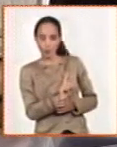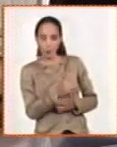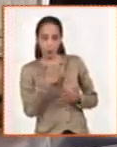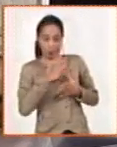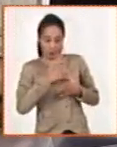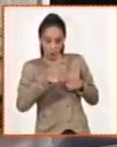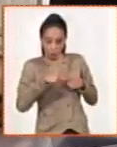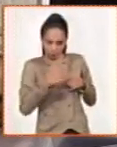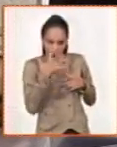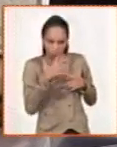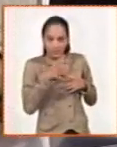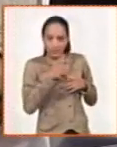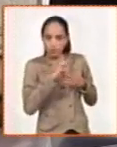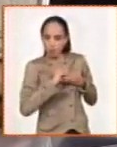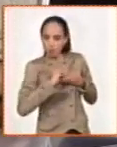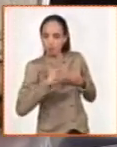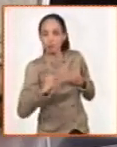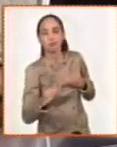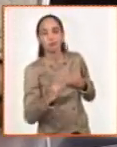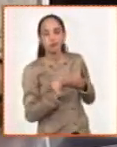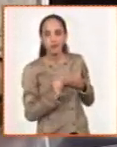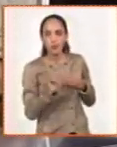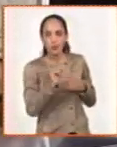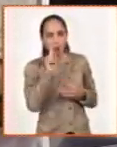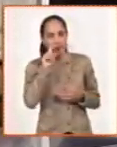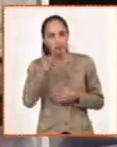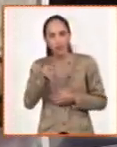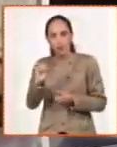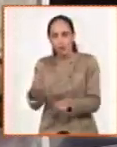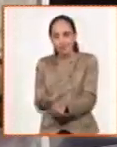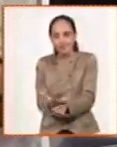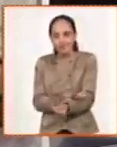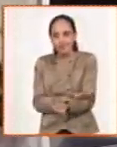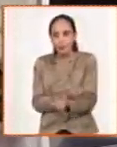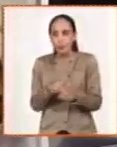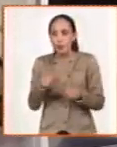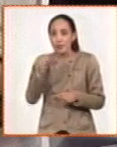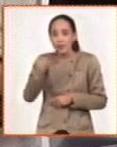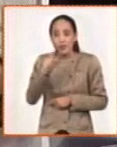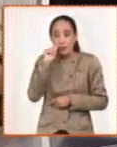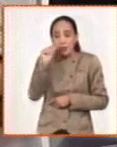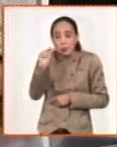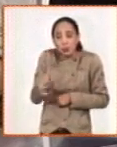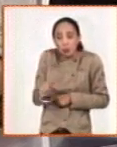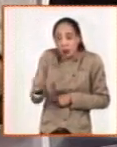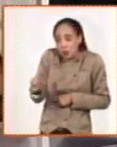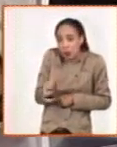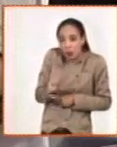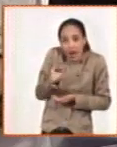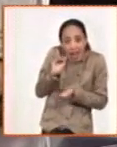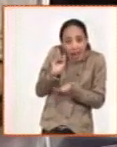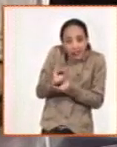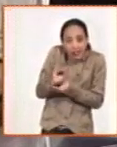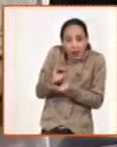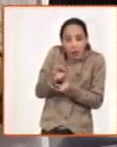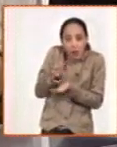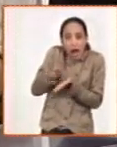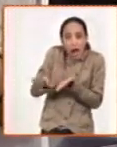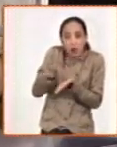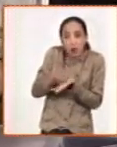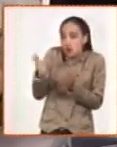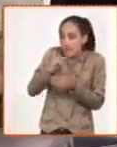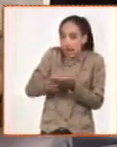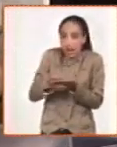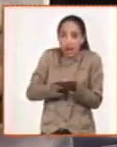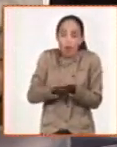veces emocionante y te saca las lágrimas ver a una señora que llega con una latica de arroz porque no tenía otra cosa que llevar, o con un